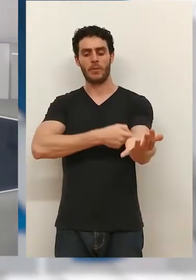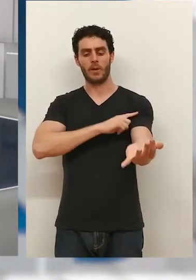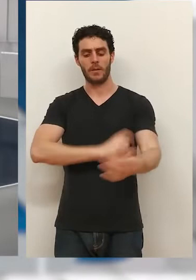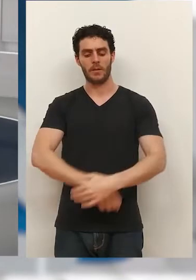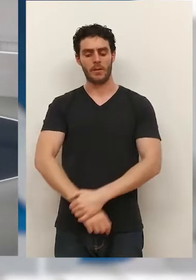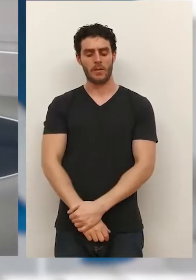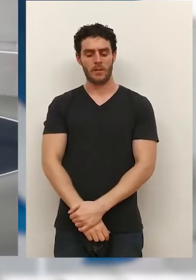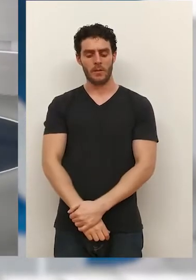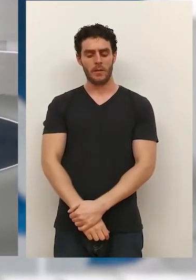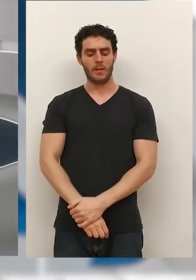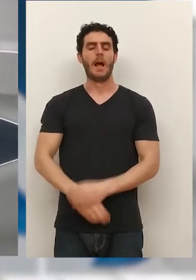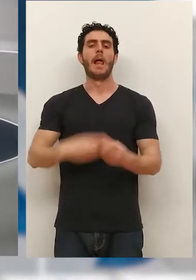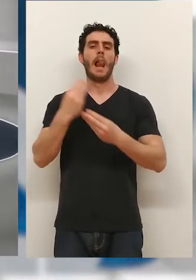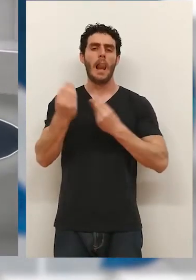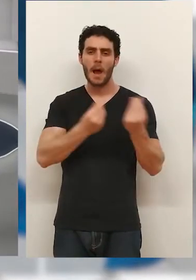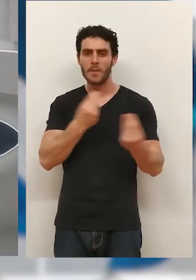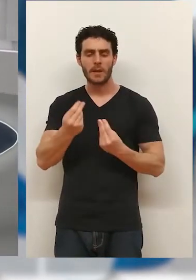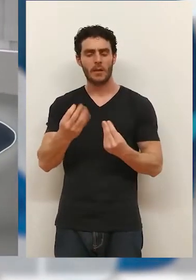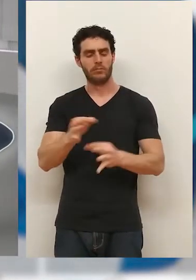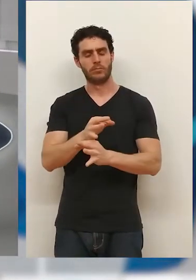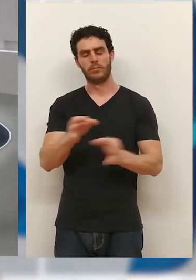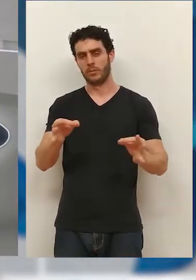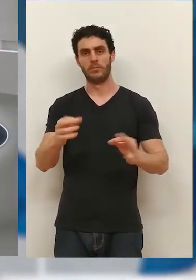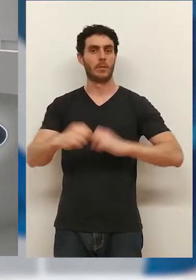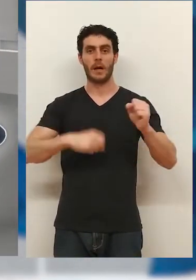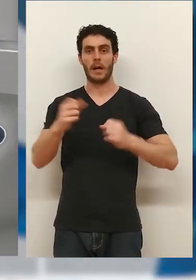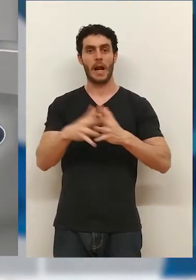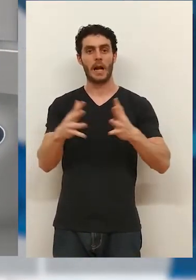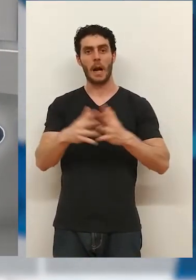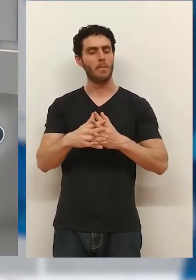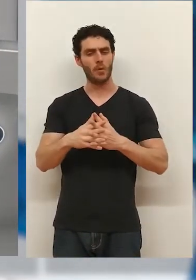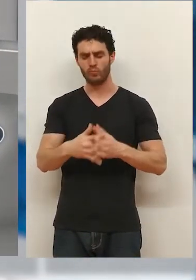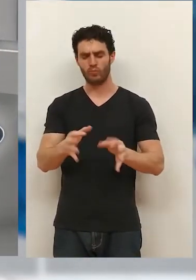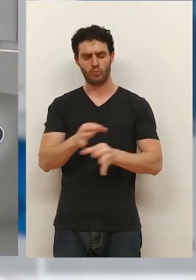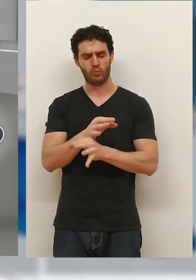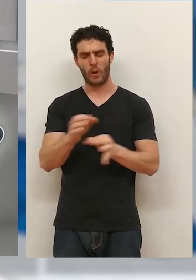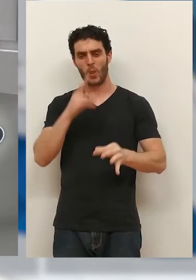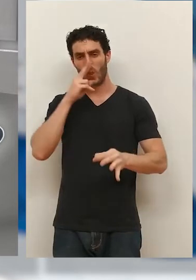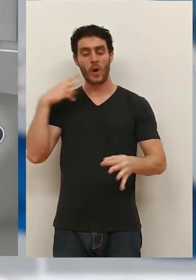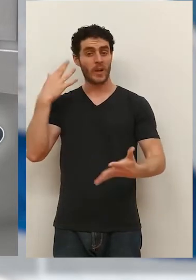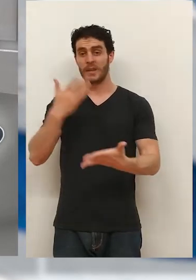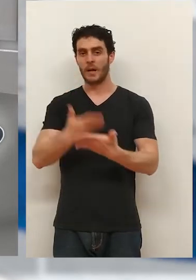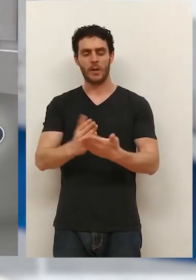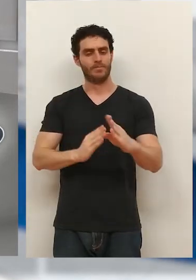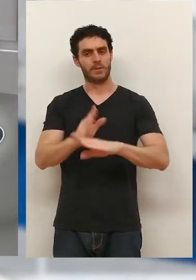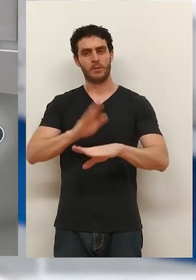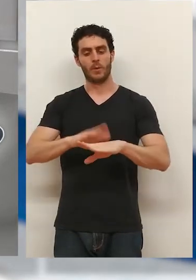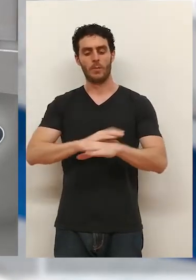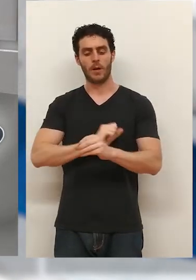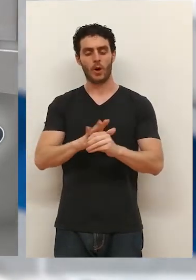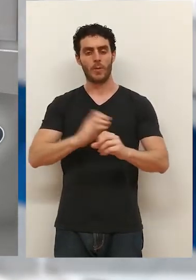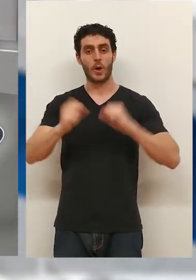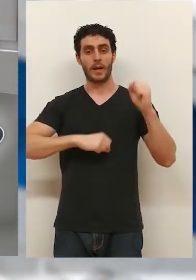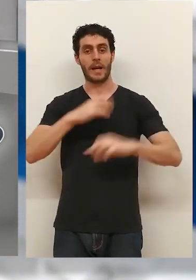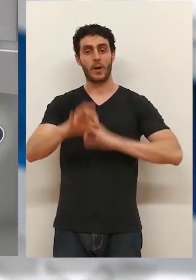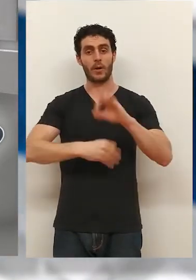Universidad de La Rioja. Un millar de corredores tiñeron de rojo con sus camisetas el entorno del campus en un domingo espléndido que se convirtió en